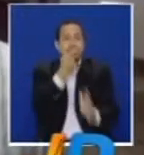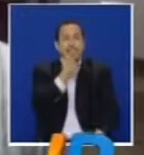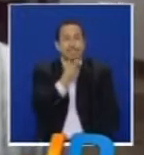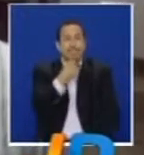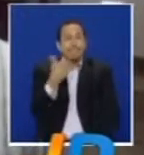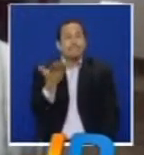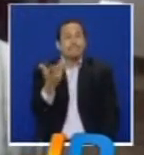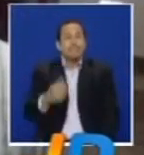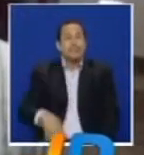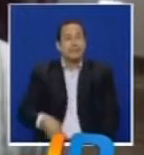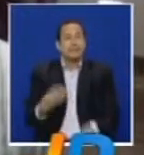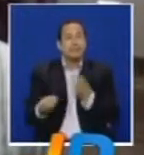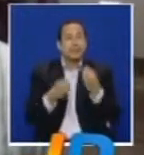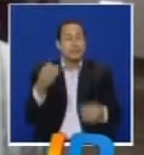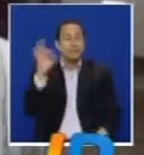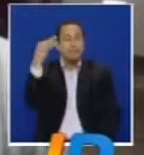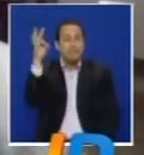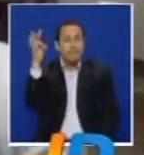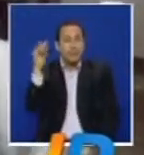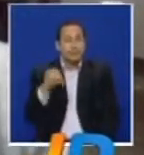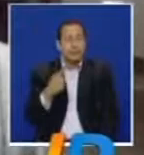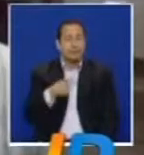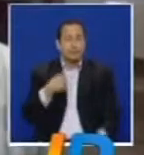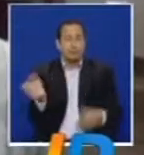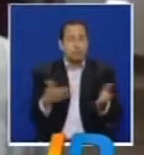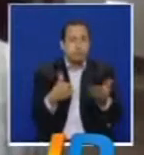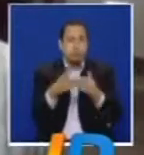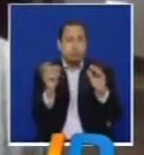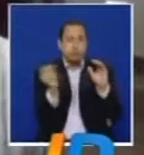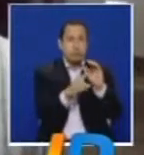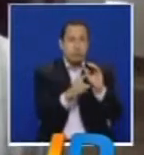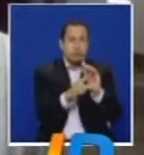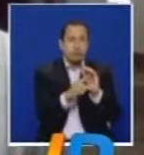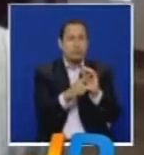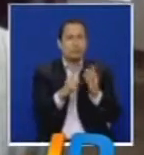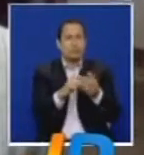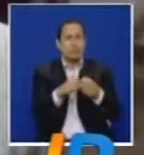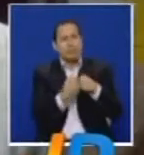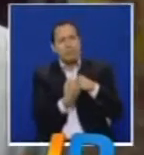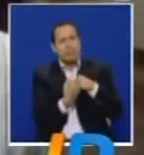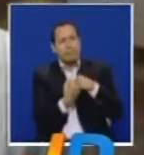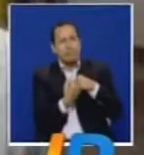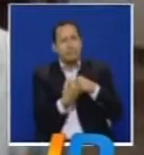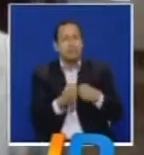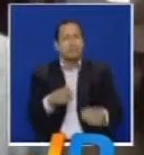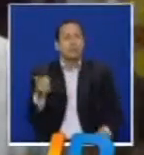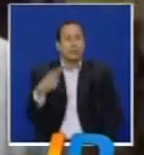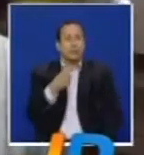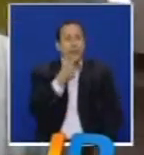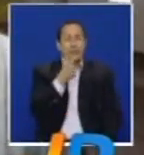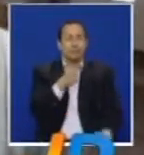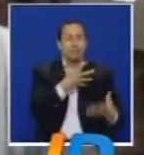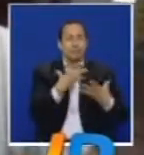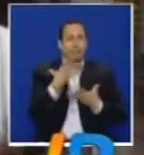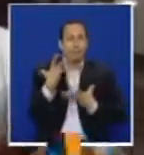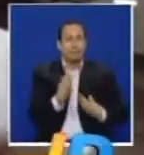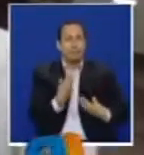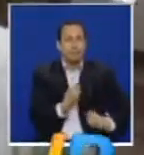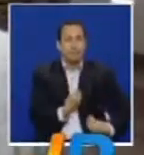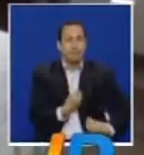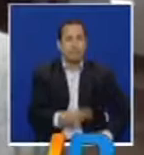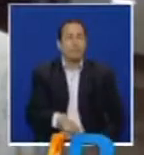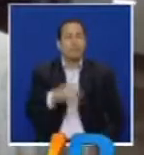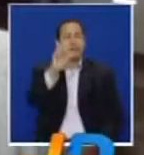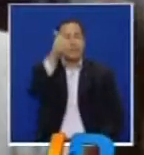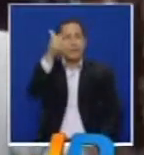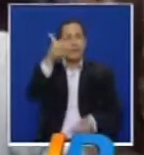empate 1-1 ante el Olympique de Marseille. Después el equipo Mónaco ganó en cumplimiento de otra jornada más del fútbol francés. Sobre las